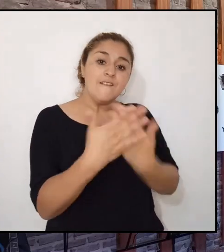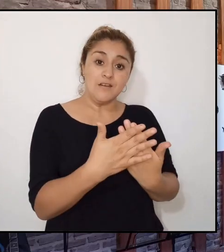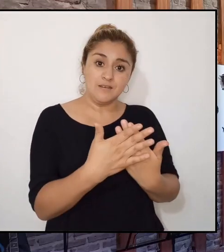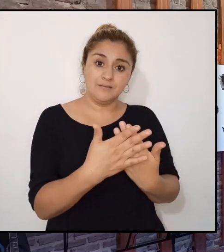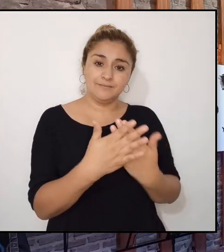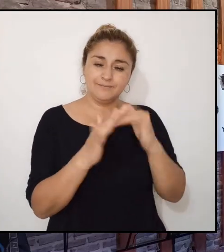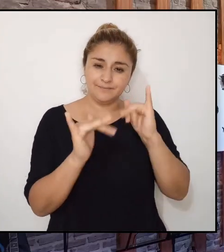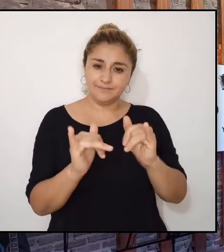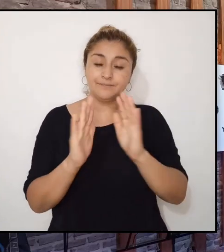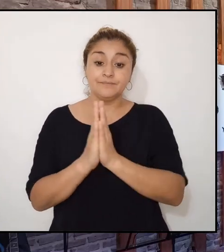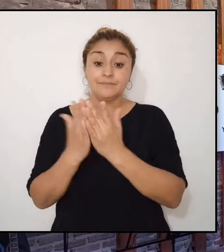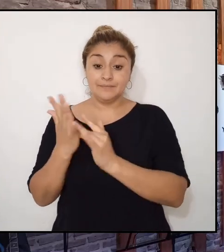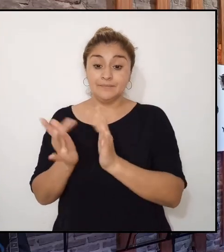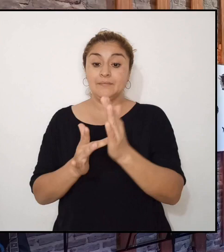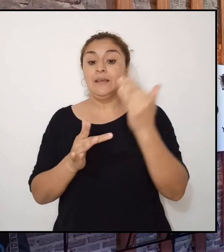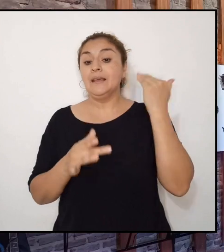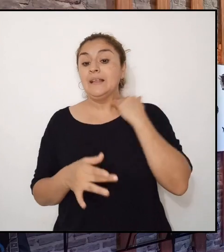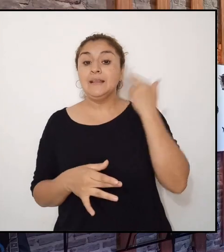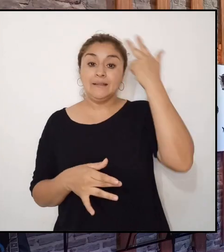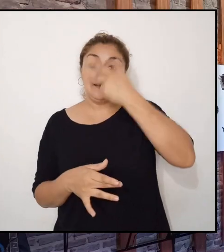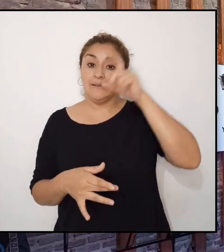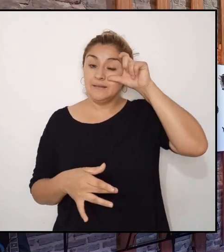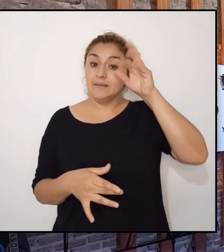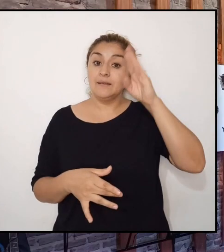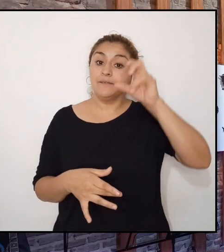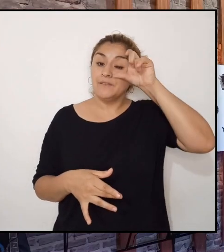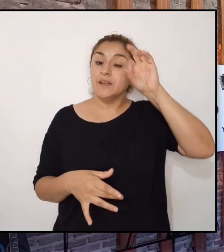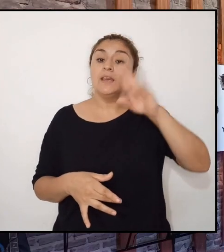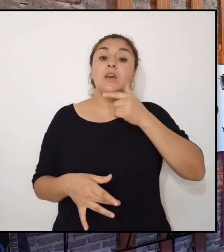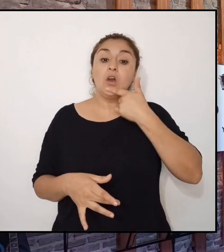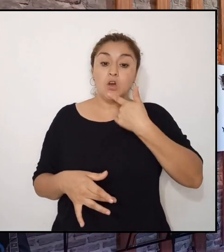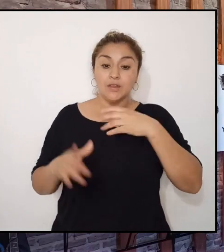En Hebreos 4:12 dice, la palabra de Dios